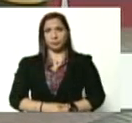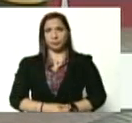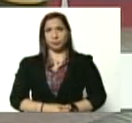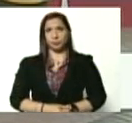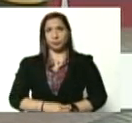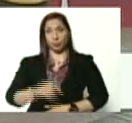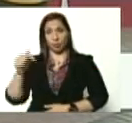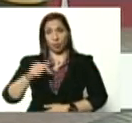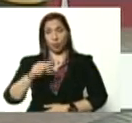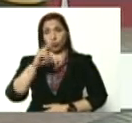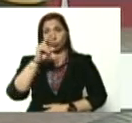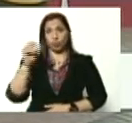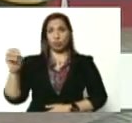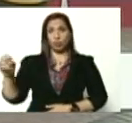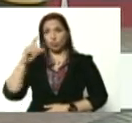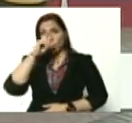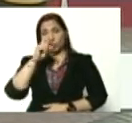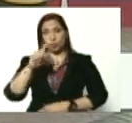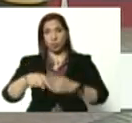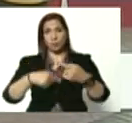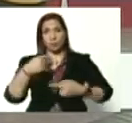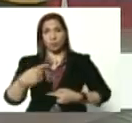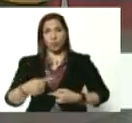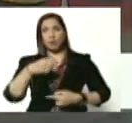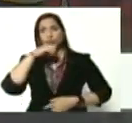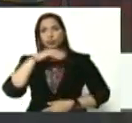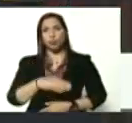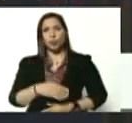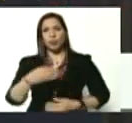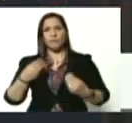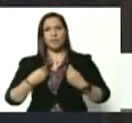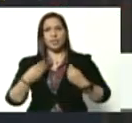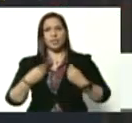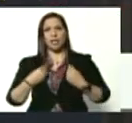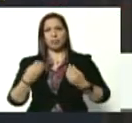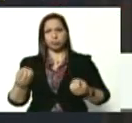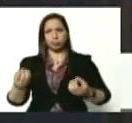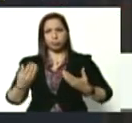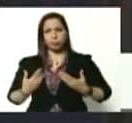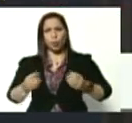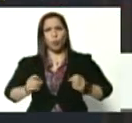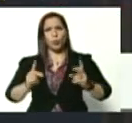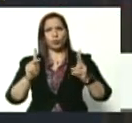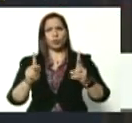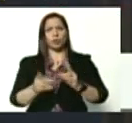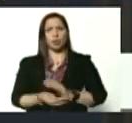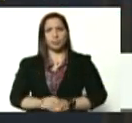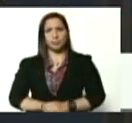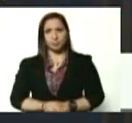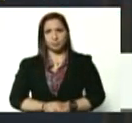y hoy 200 años después la historia y la vida nos han dado la oportunidad